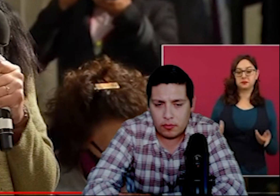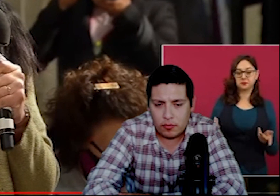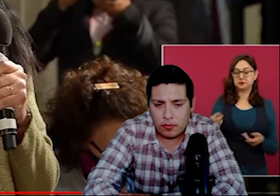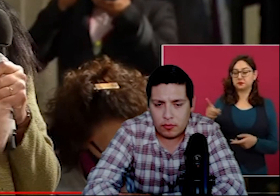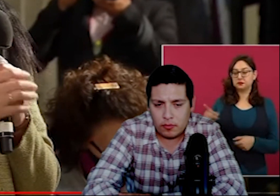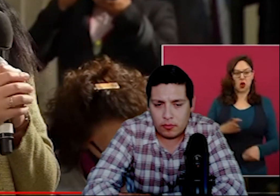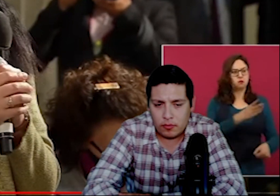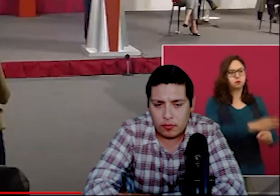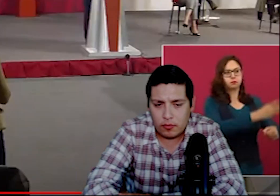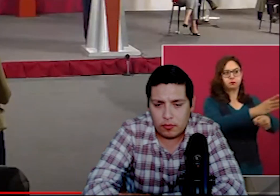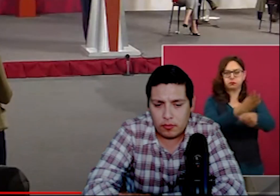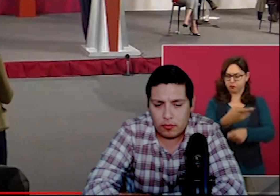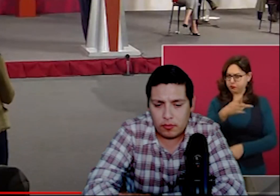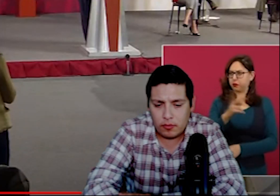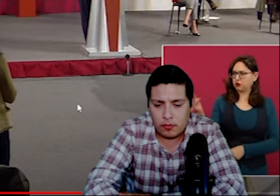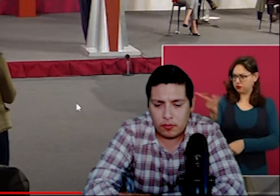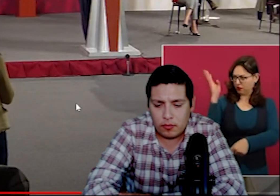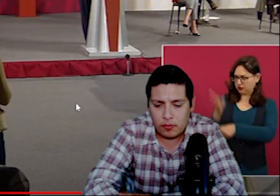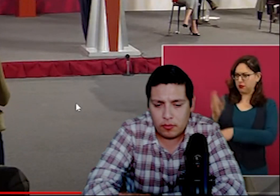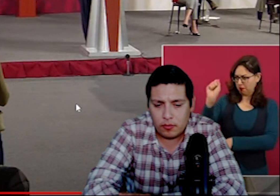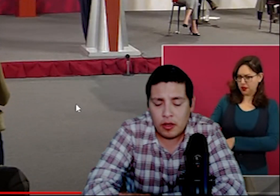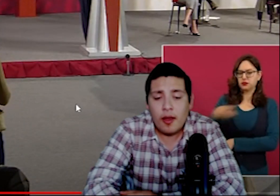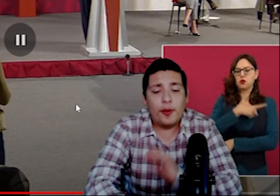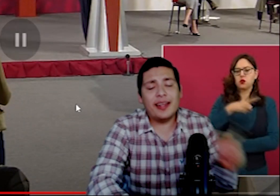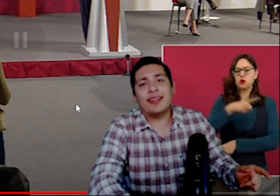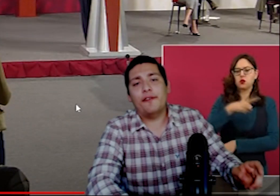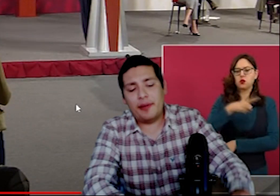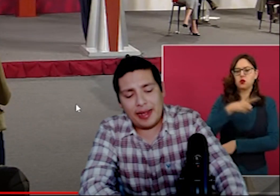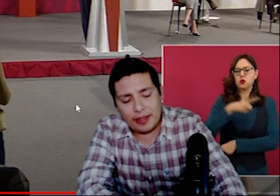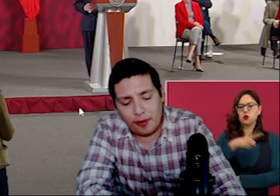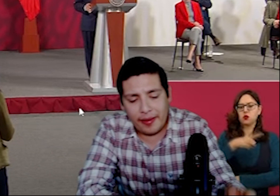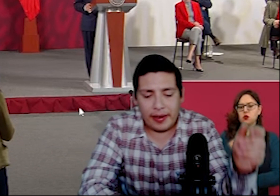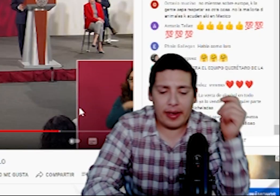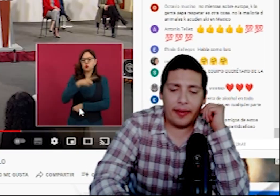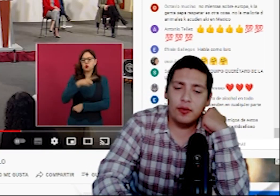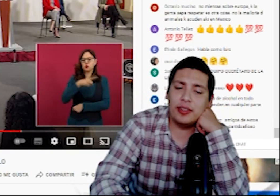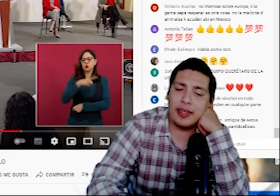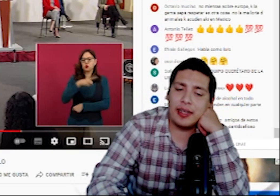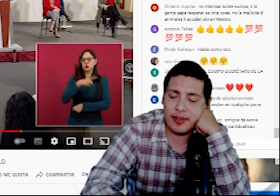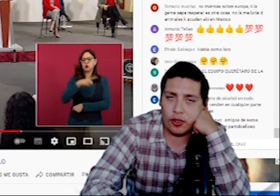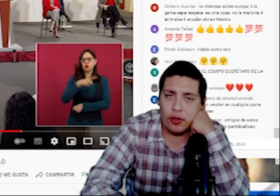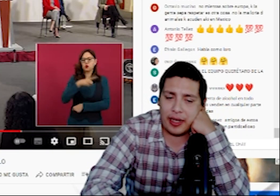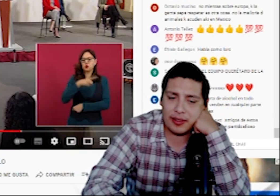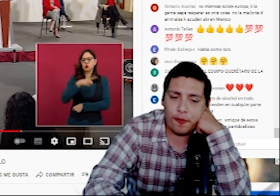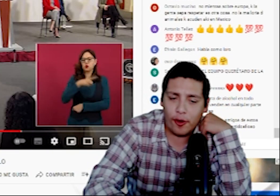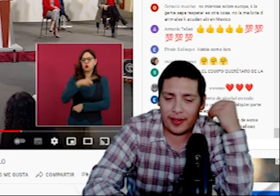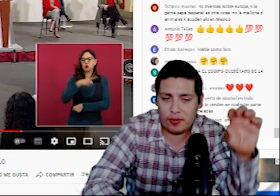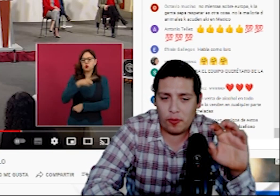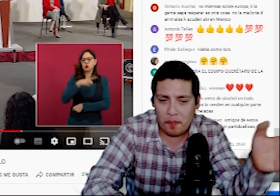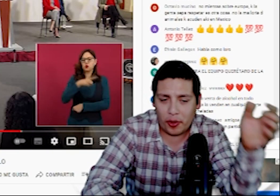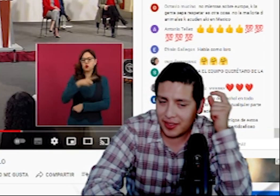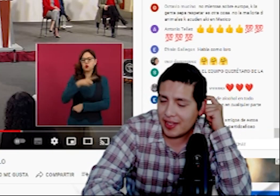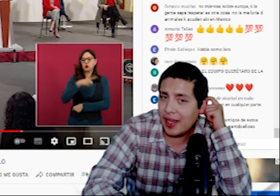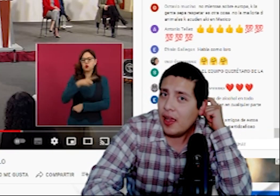que están sancionando al Club Gallos Blancos, ¿no? En ese sentido, pues quién sabe. Pues ahí está, familia, esta fue la denuncia que realizó Nancy Flores,